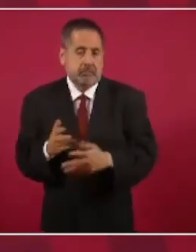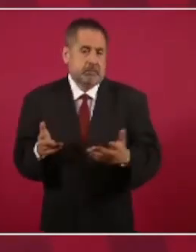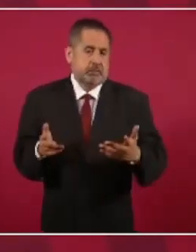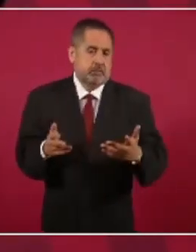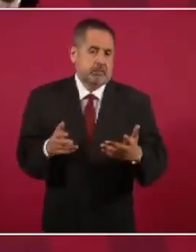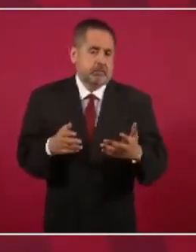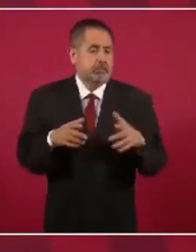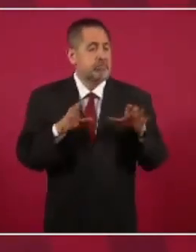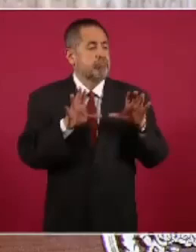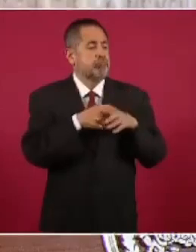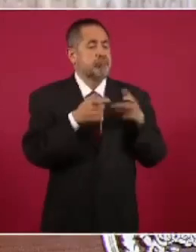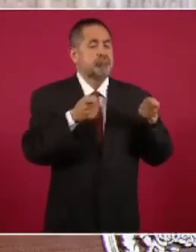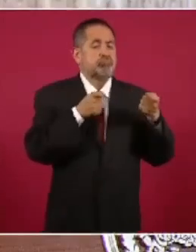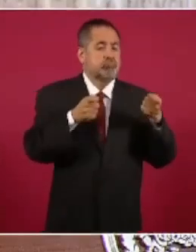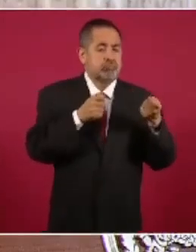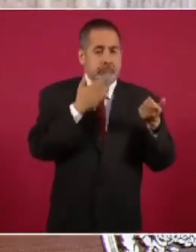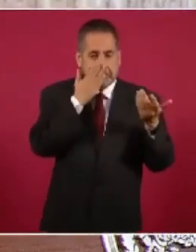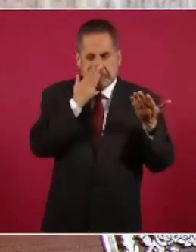los potentados.